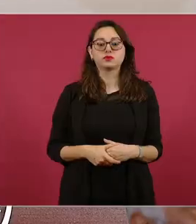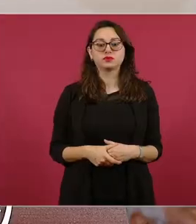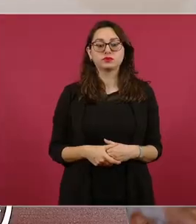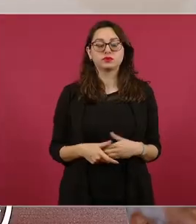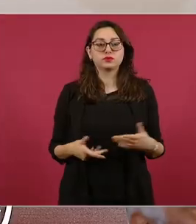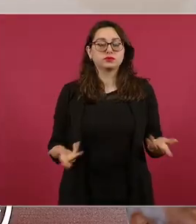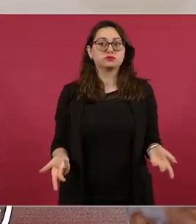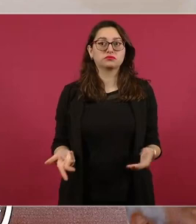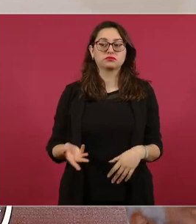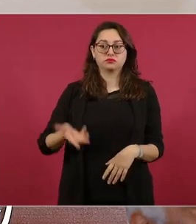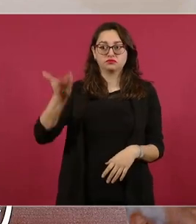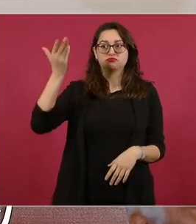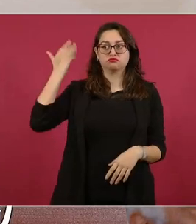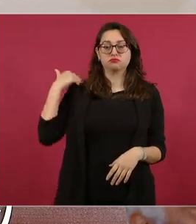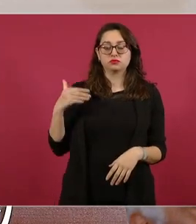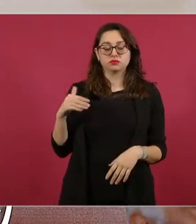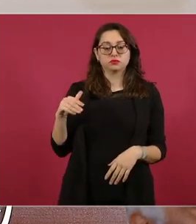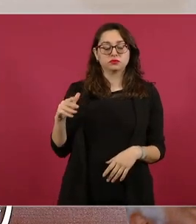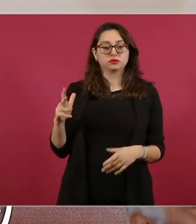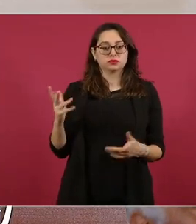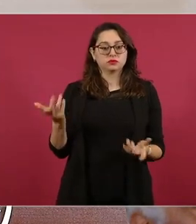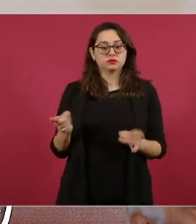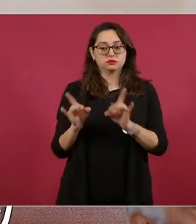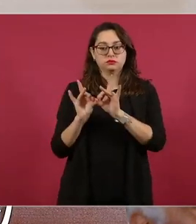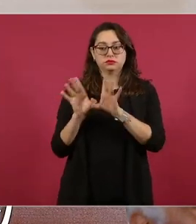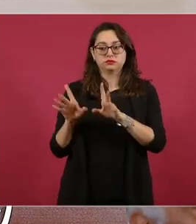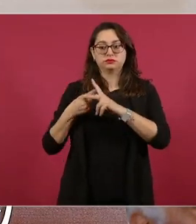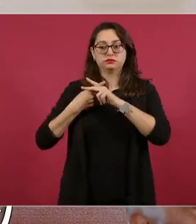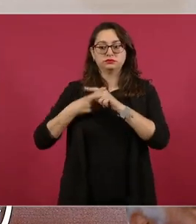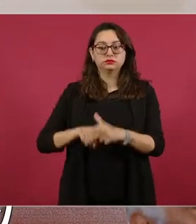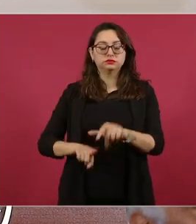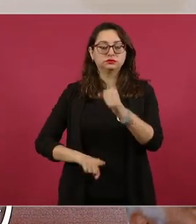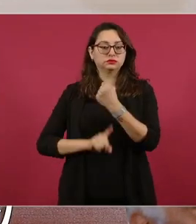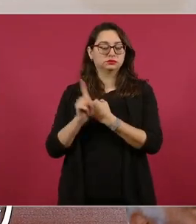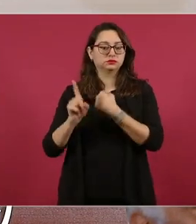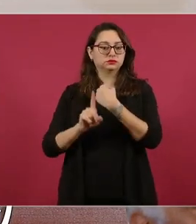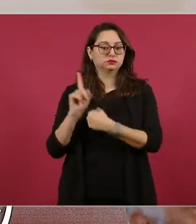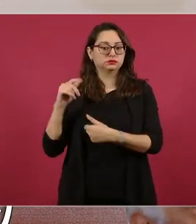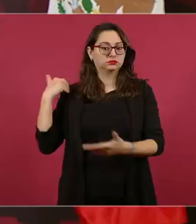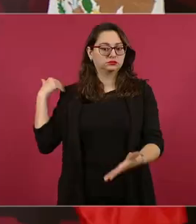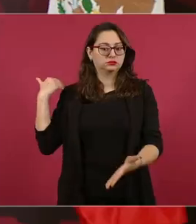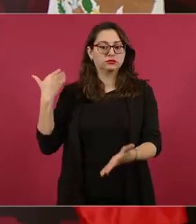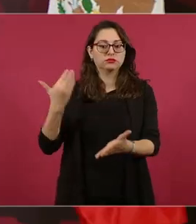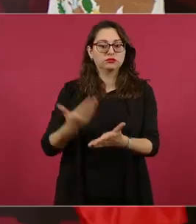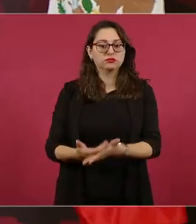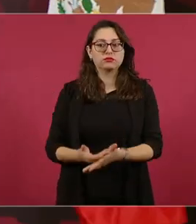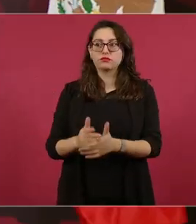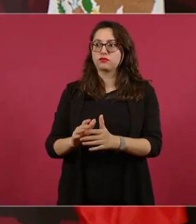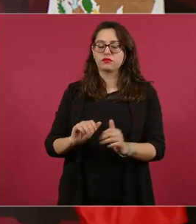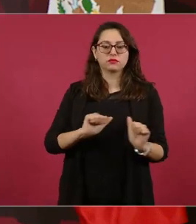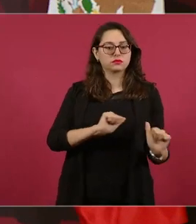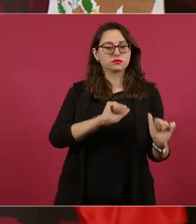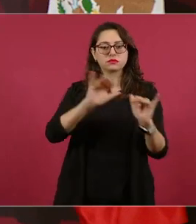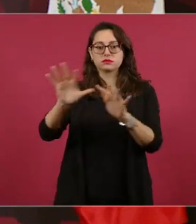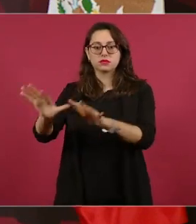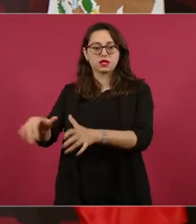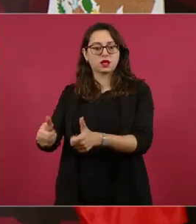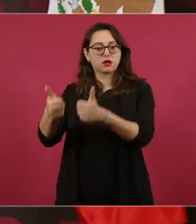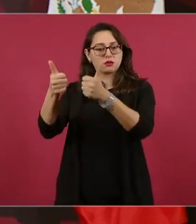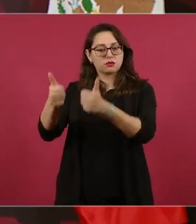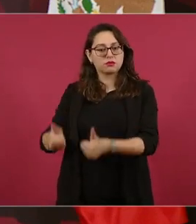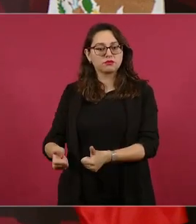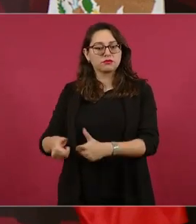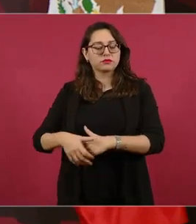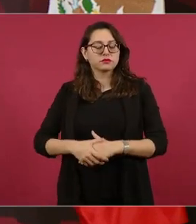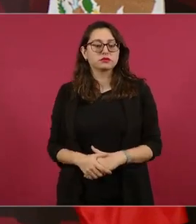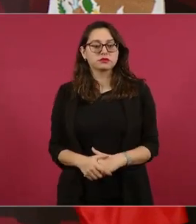desde que se padeció de este huracán que dañó a Acapulco y a